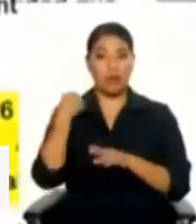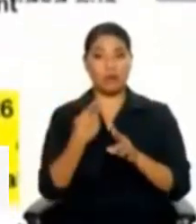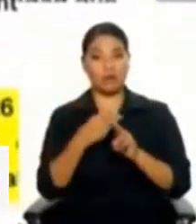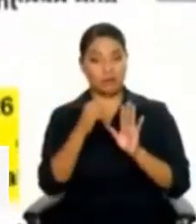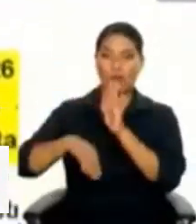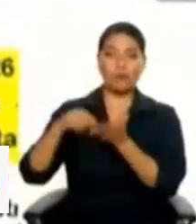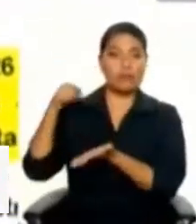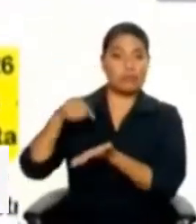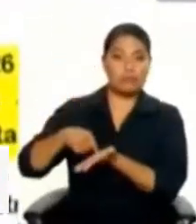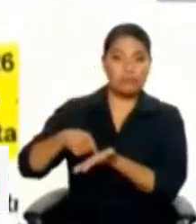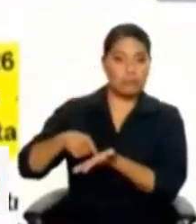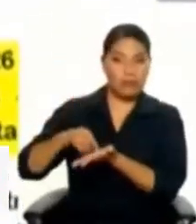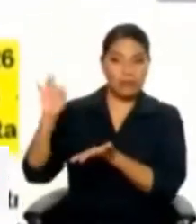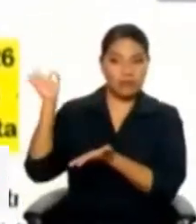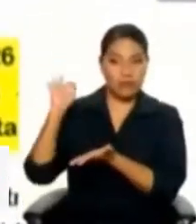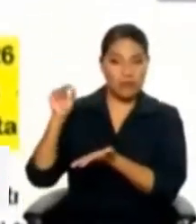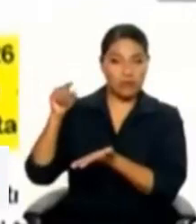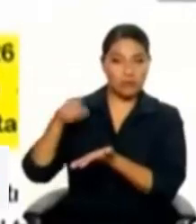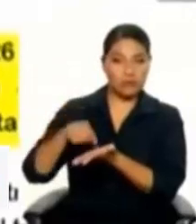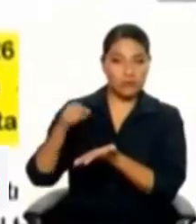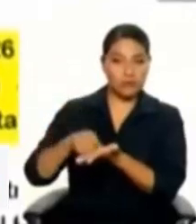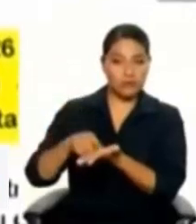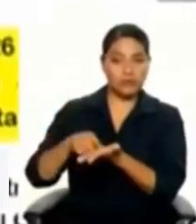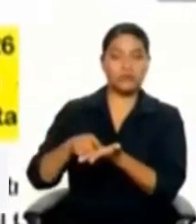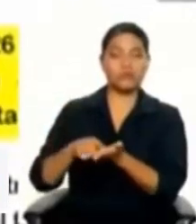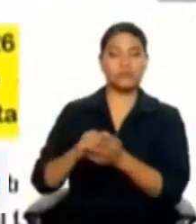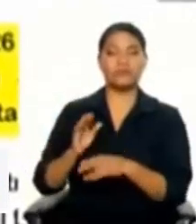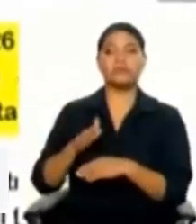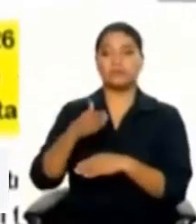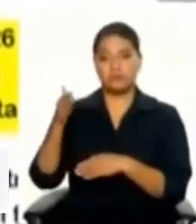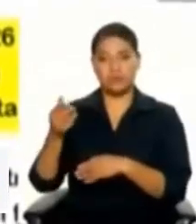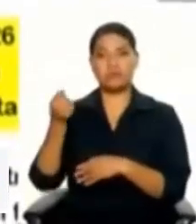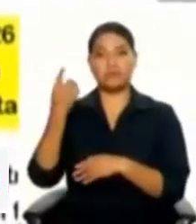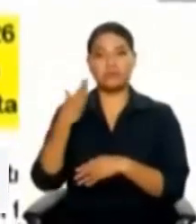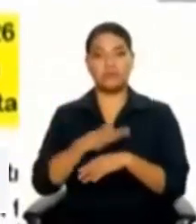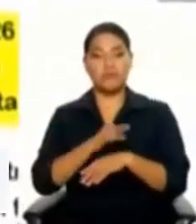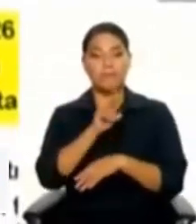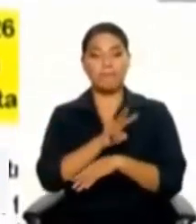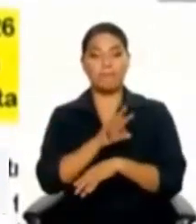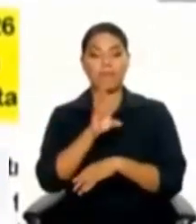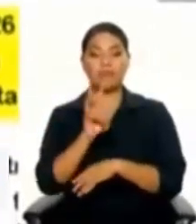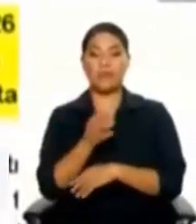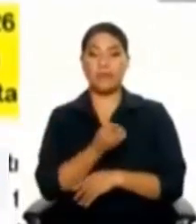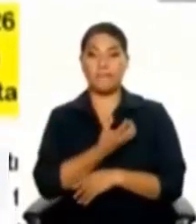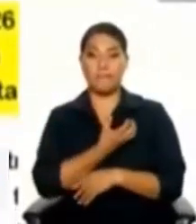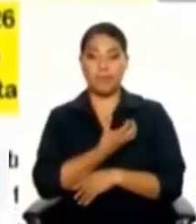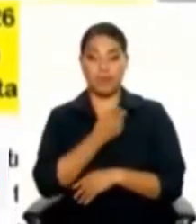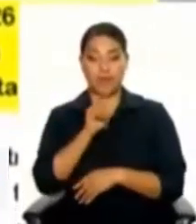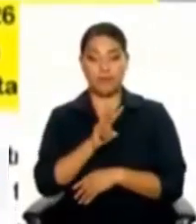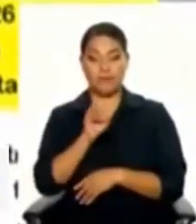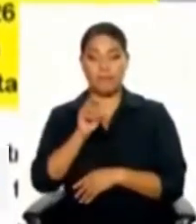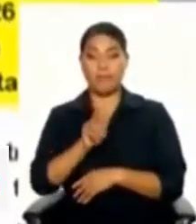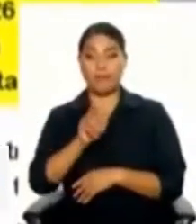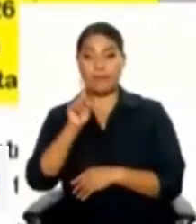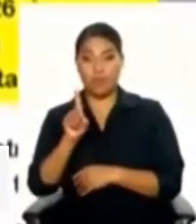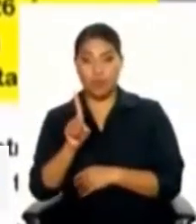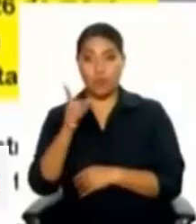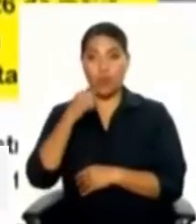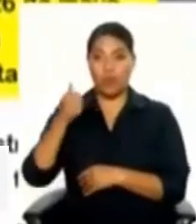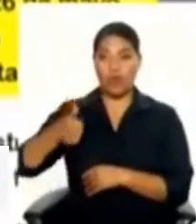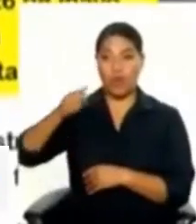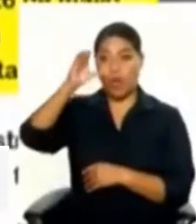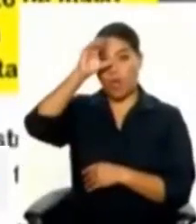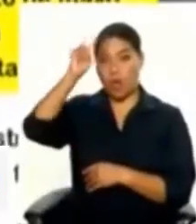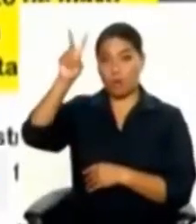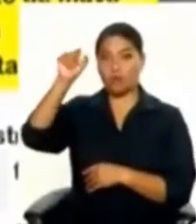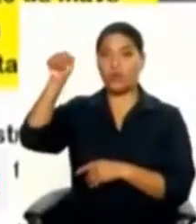habría omitido declarar un pago referente a una reparación civil. Varios congresistas piden su cabeza y le dicen